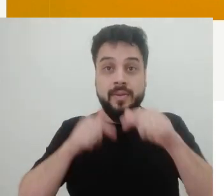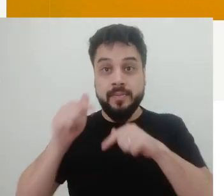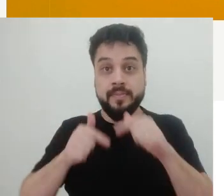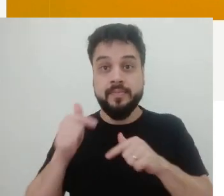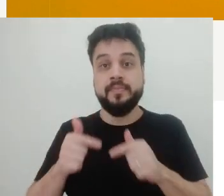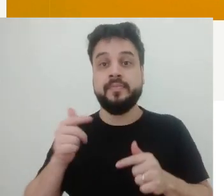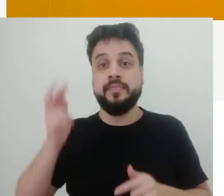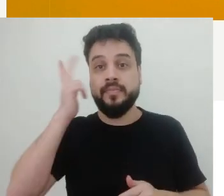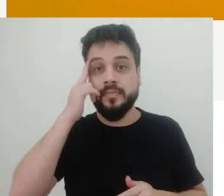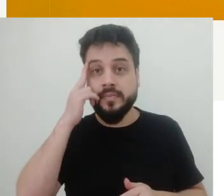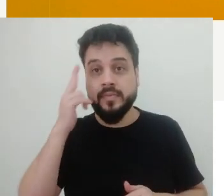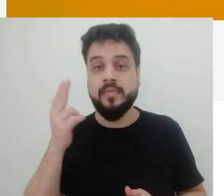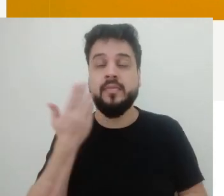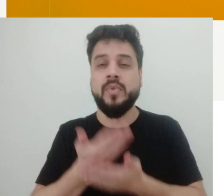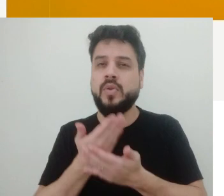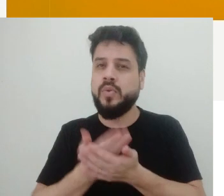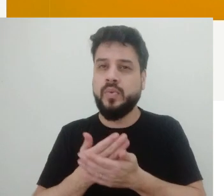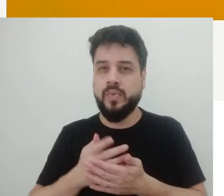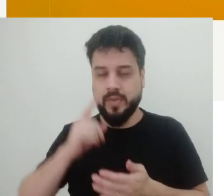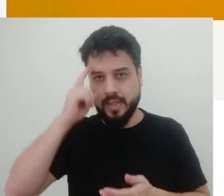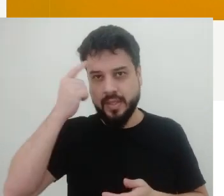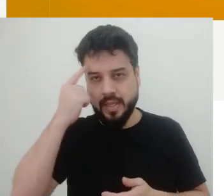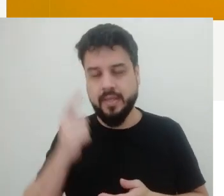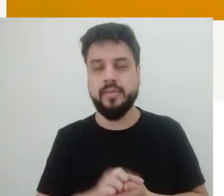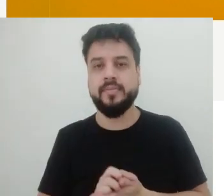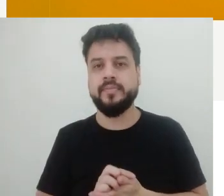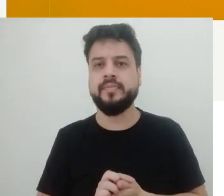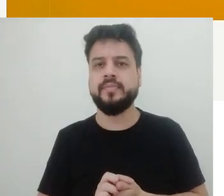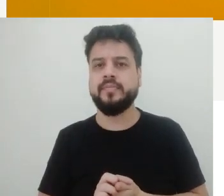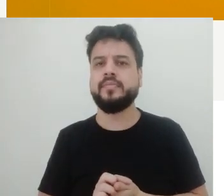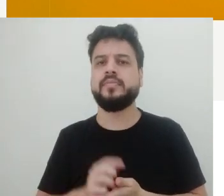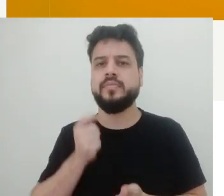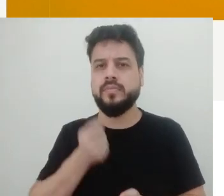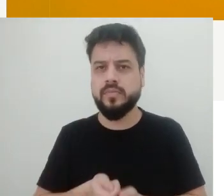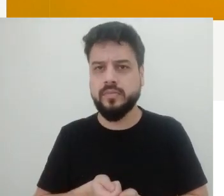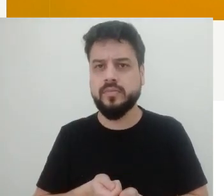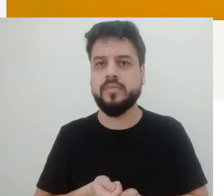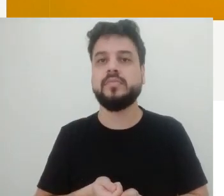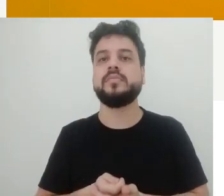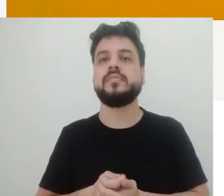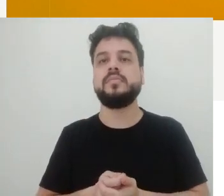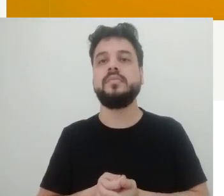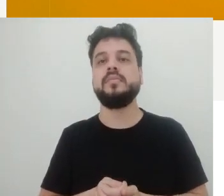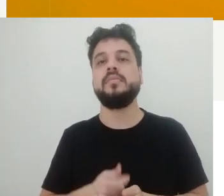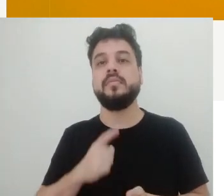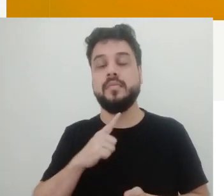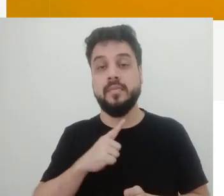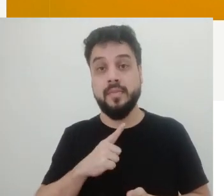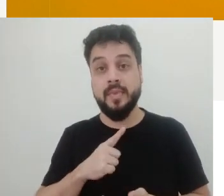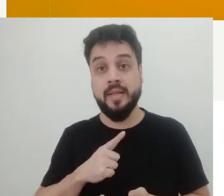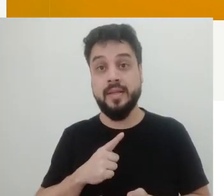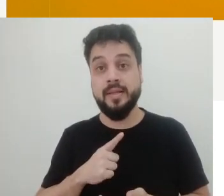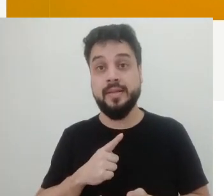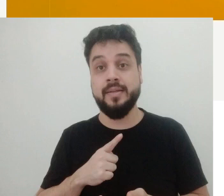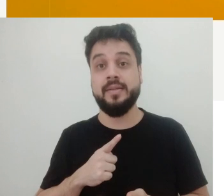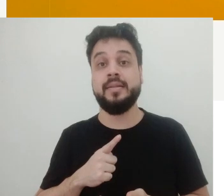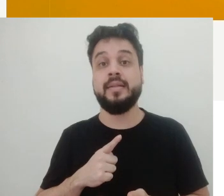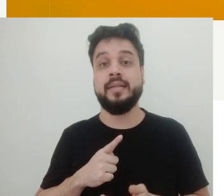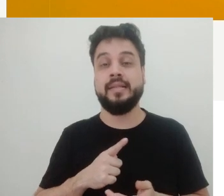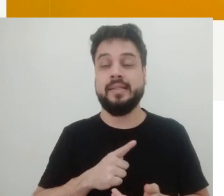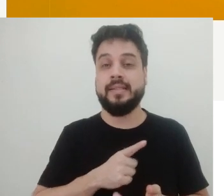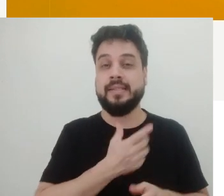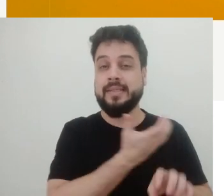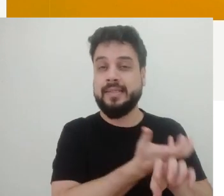No es posible imaginar un trabajo sobre las ideas prácticamente que fuera únicamente